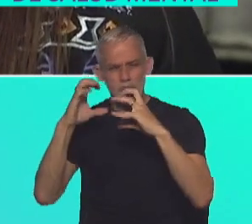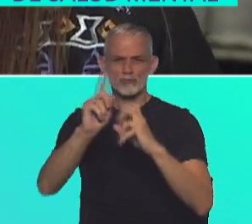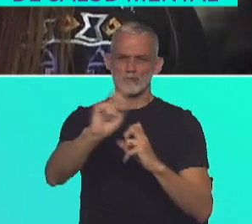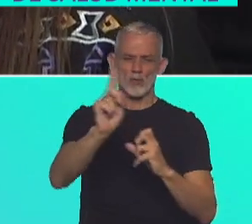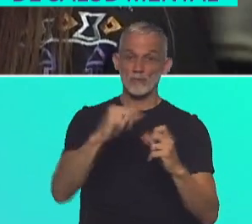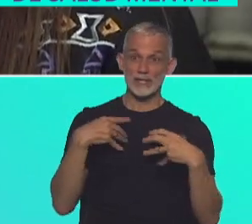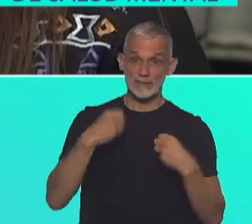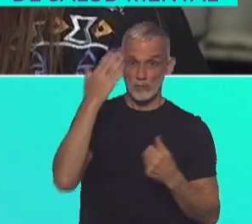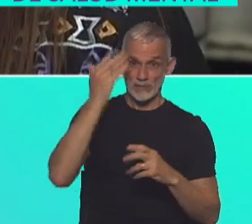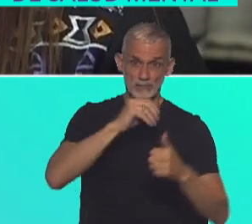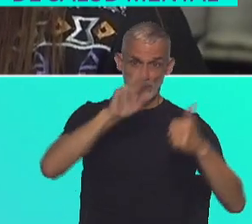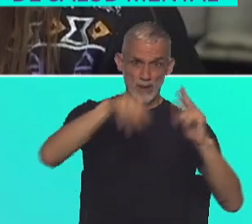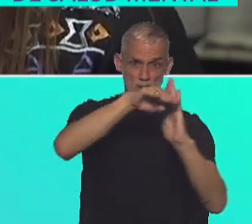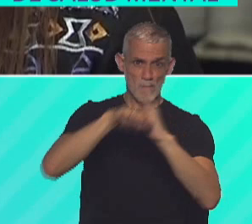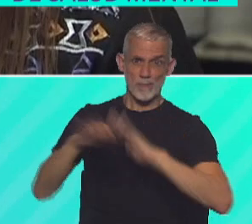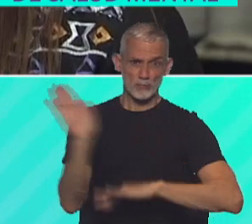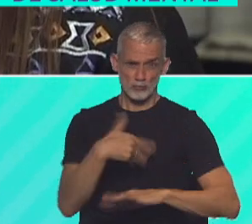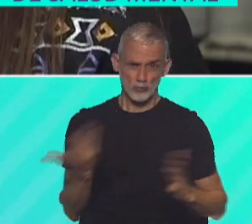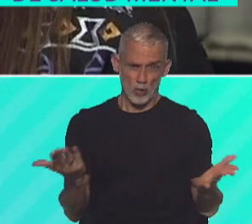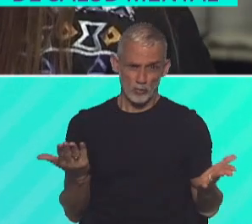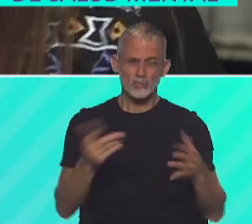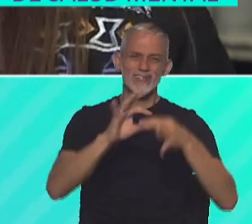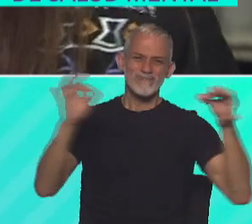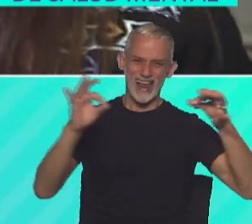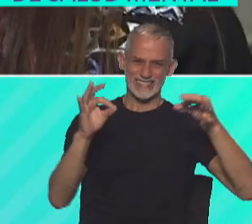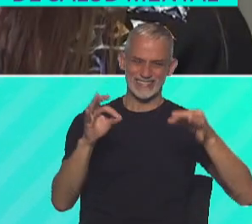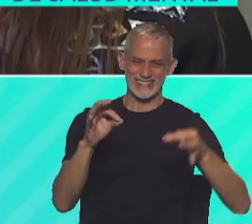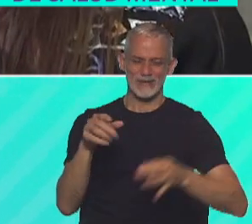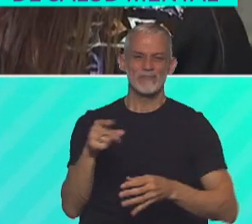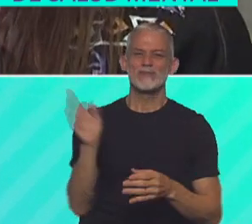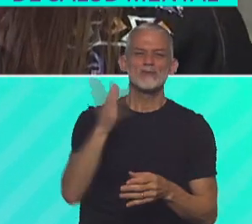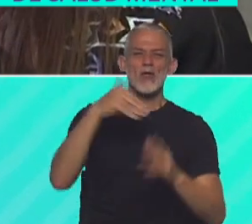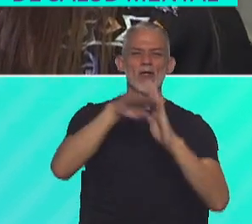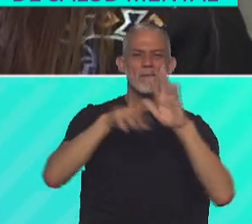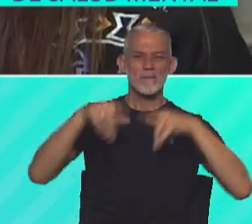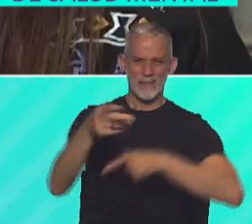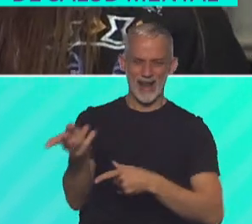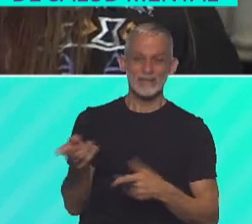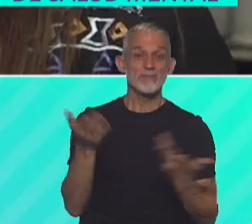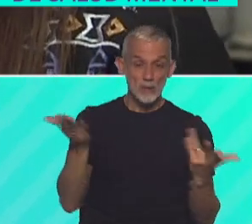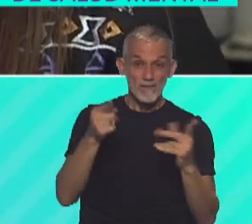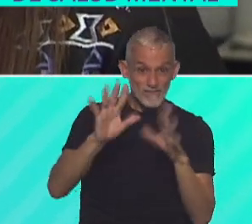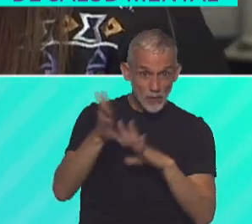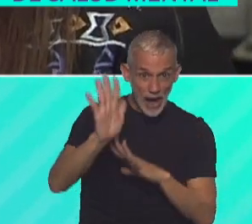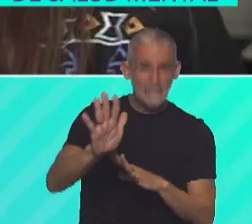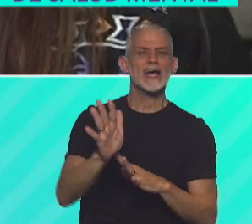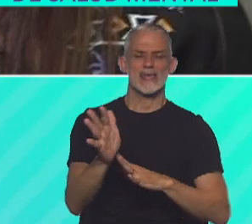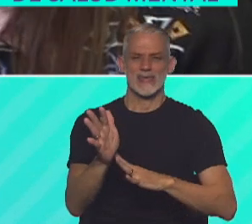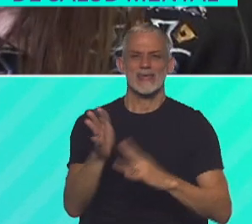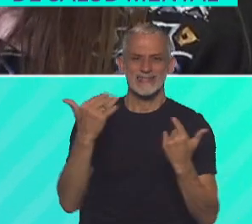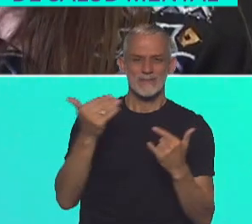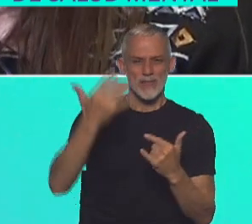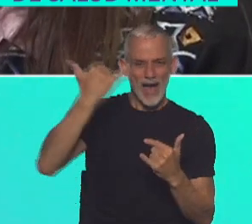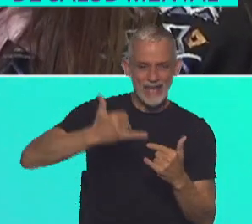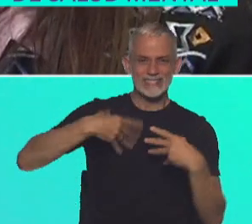mental en todas las políticas, porque queremos tener... Es el lema de la cumbre. Exactamente, y que de esa manera es que vamos a poder